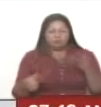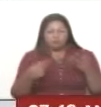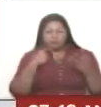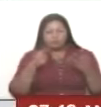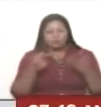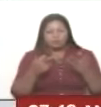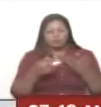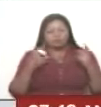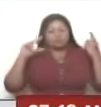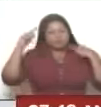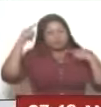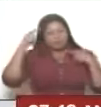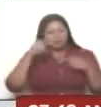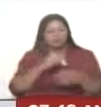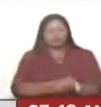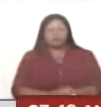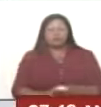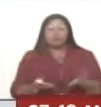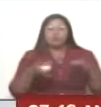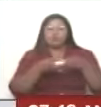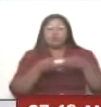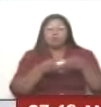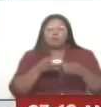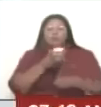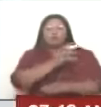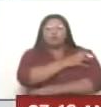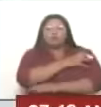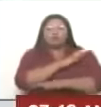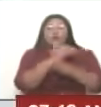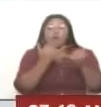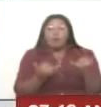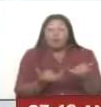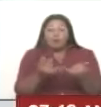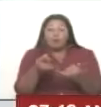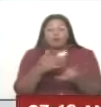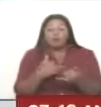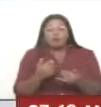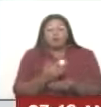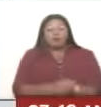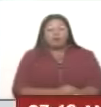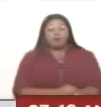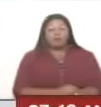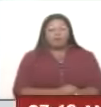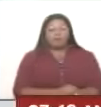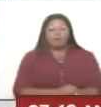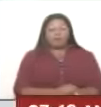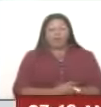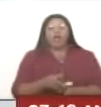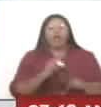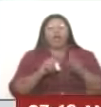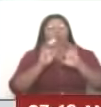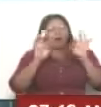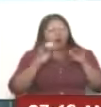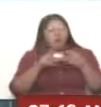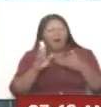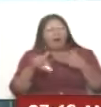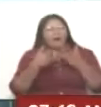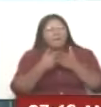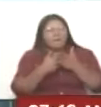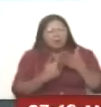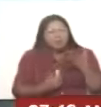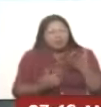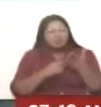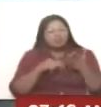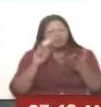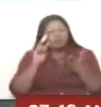comandante Chávez. Estos partidos de la oposición ahora, de una manera no tan sorpresiva, una propuesta en materia